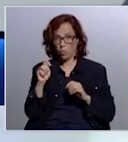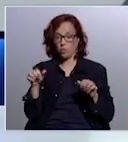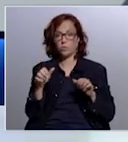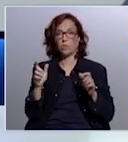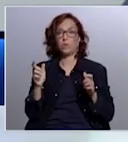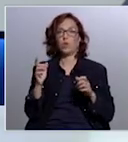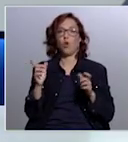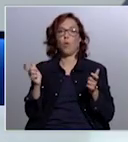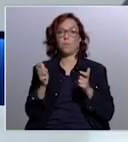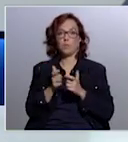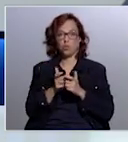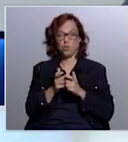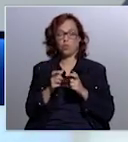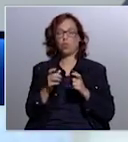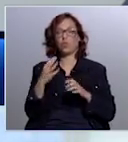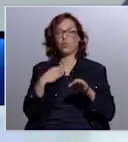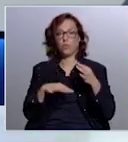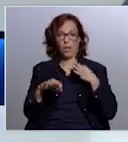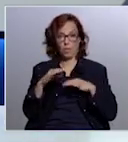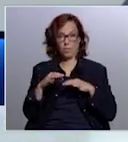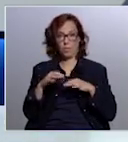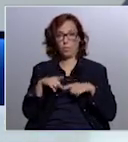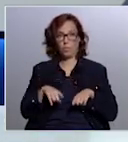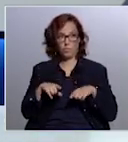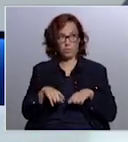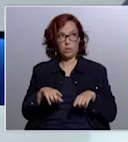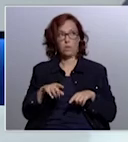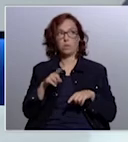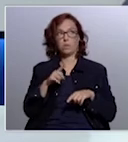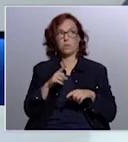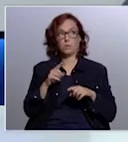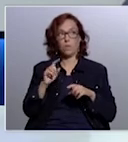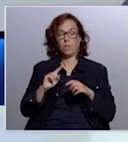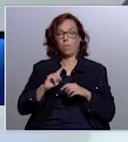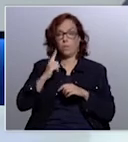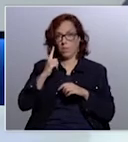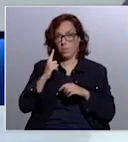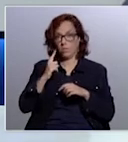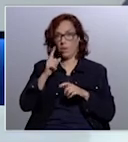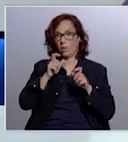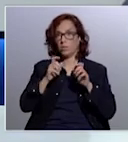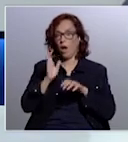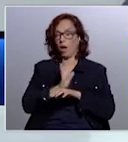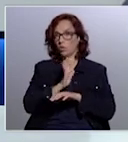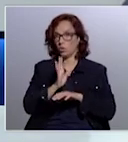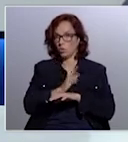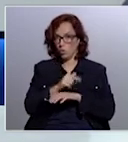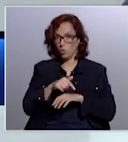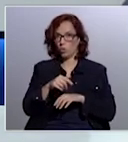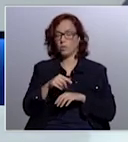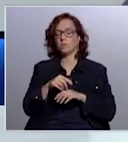teatros municipales con justino zavala muñiz a la cabeza que vino margarita xirgú de ahí salen nuestros principales actores de la comedia nacional